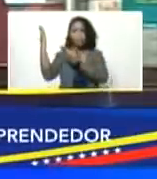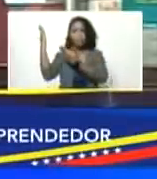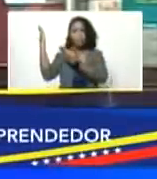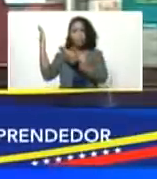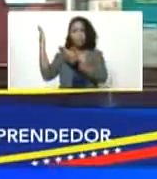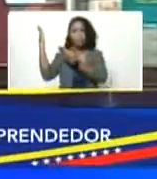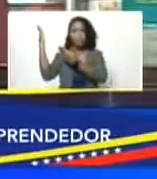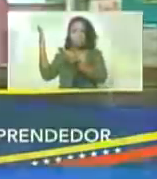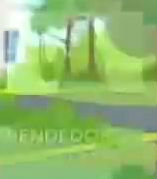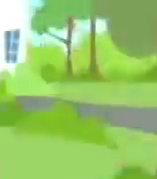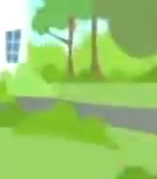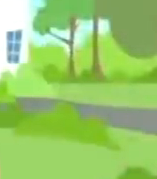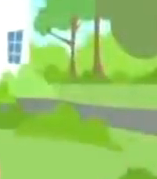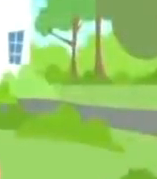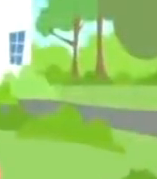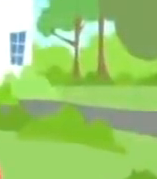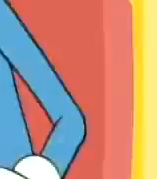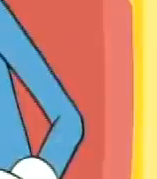Adelante.